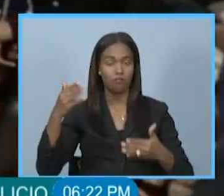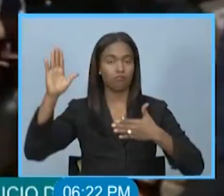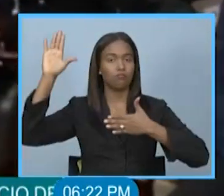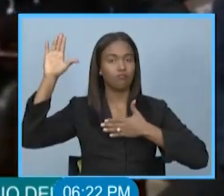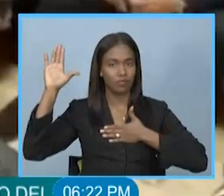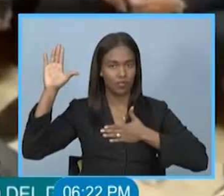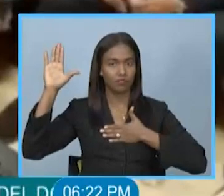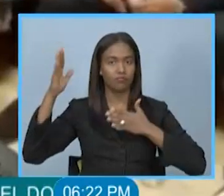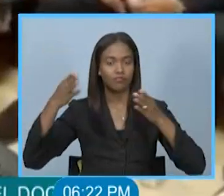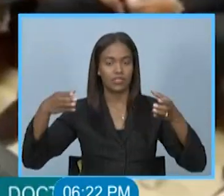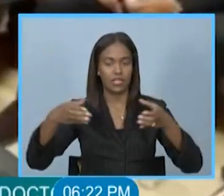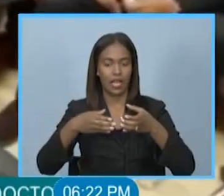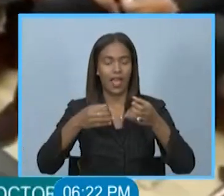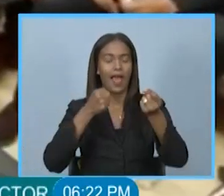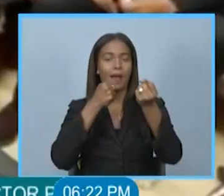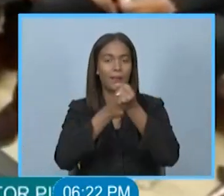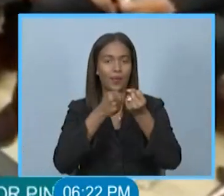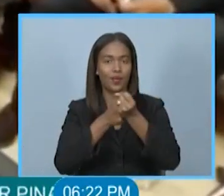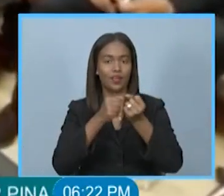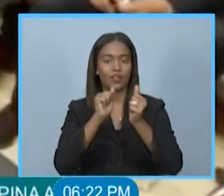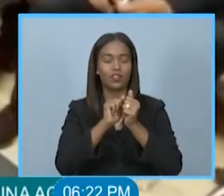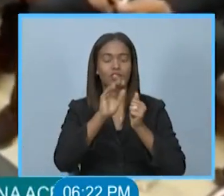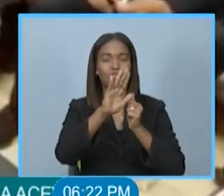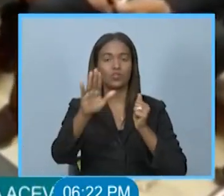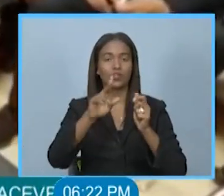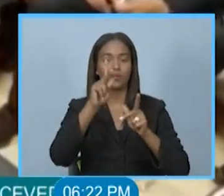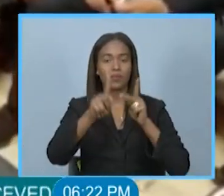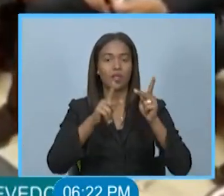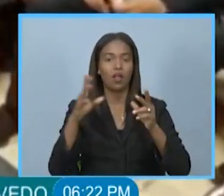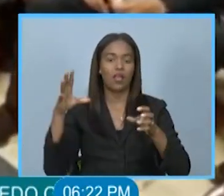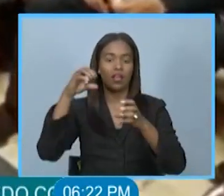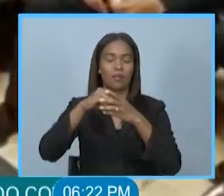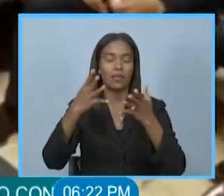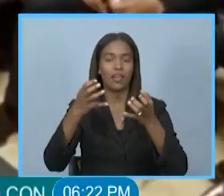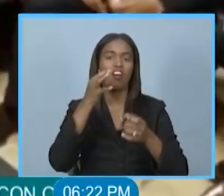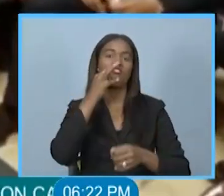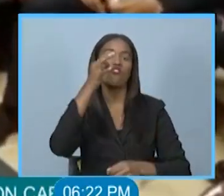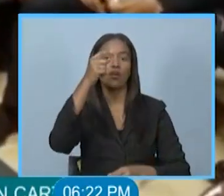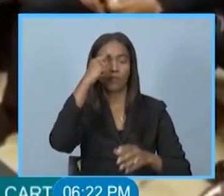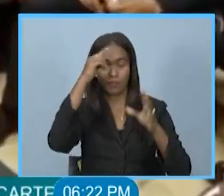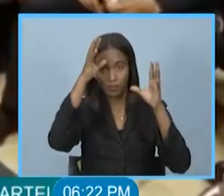juramento a un movimiento de apoyo a su precandidatura presidencial